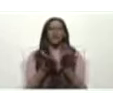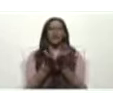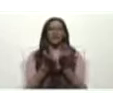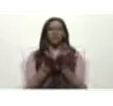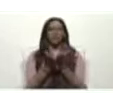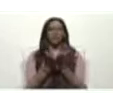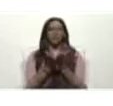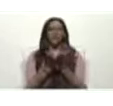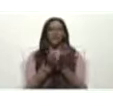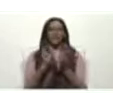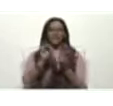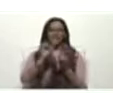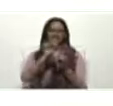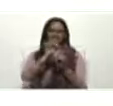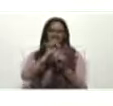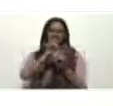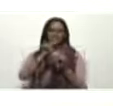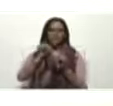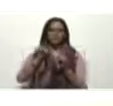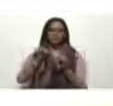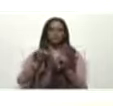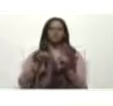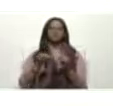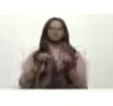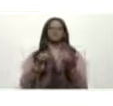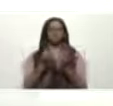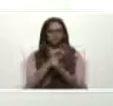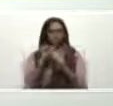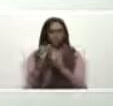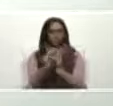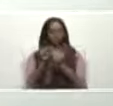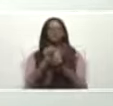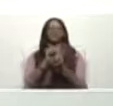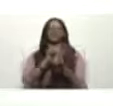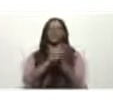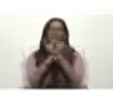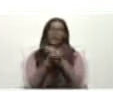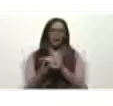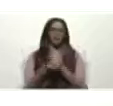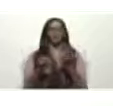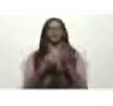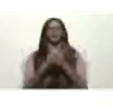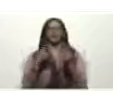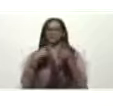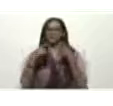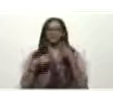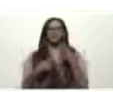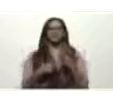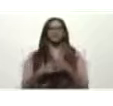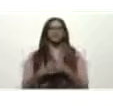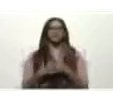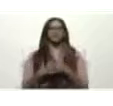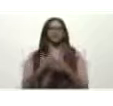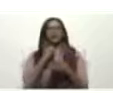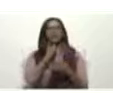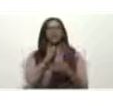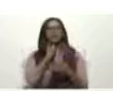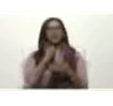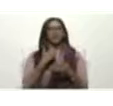entomología de insectos, aplicaciones que tienen que ver con la ecología, con el cambio climático, con los polinizadores, etcétera, con las